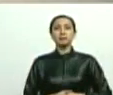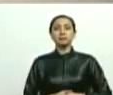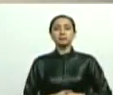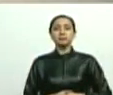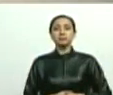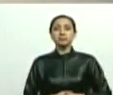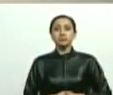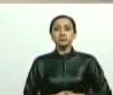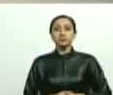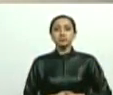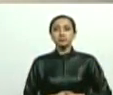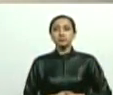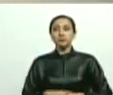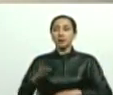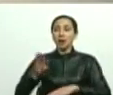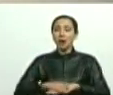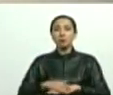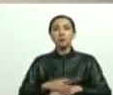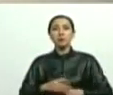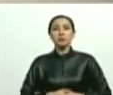y llama la atención.